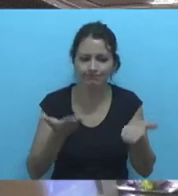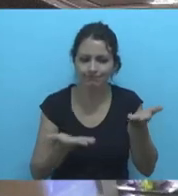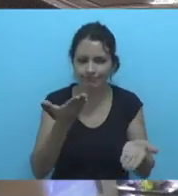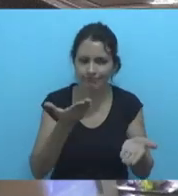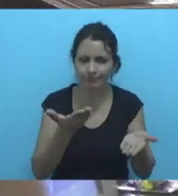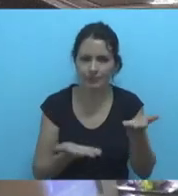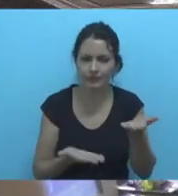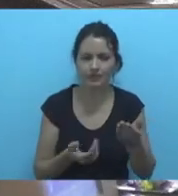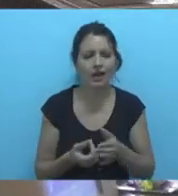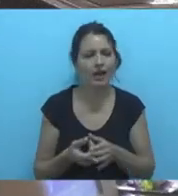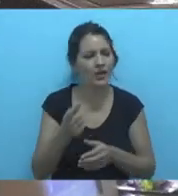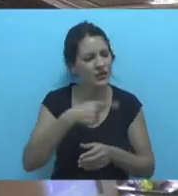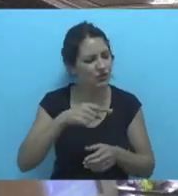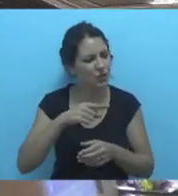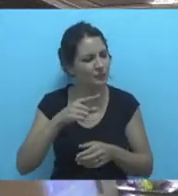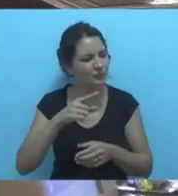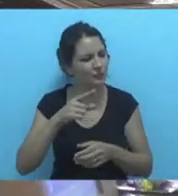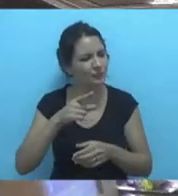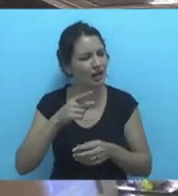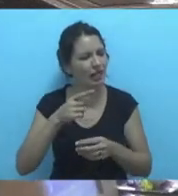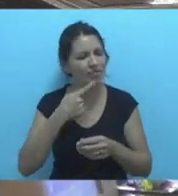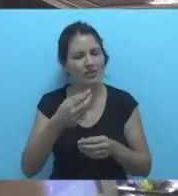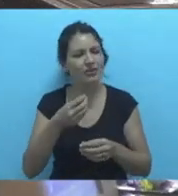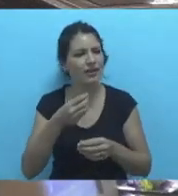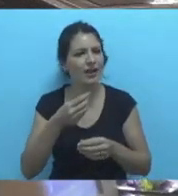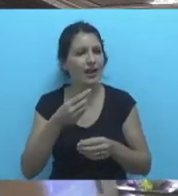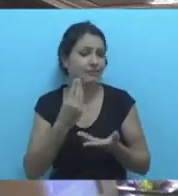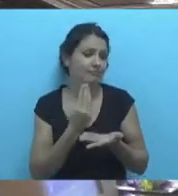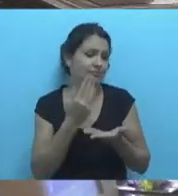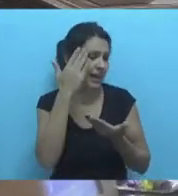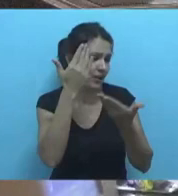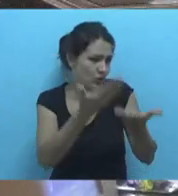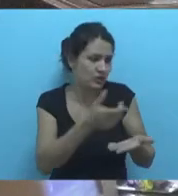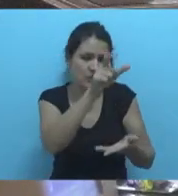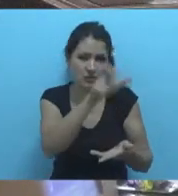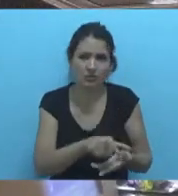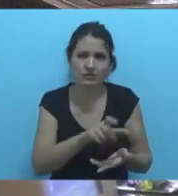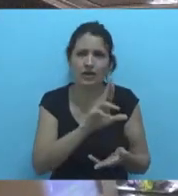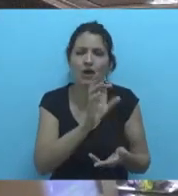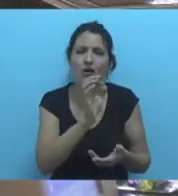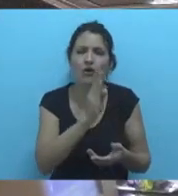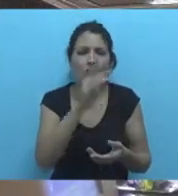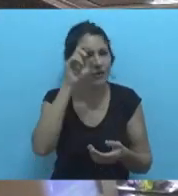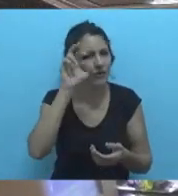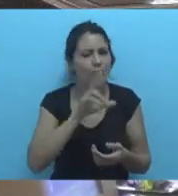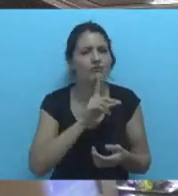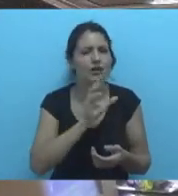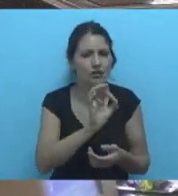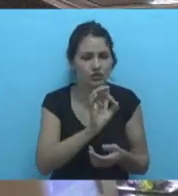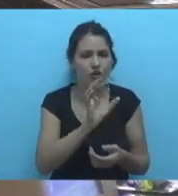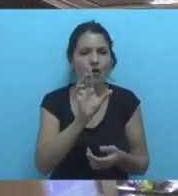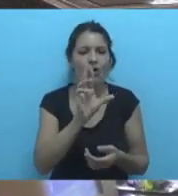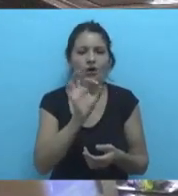hicieron a Roberto Rosúa, en su forma de manejarse, en su